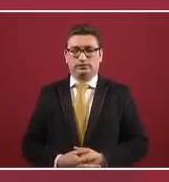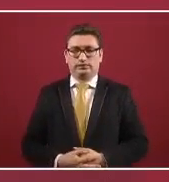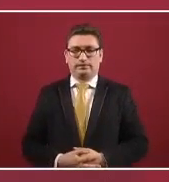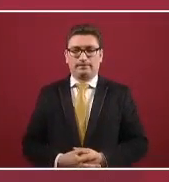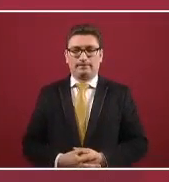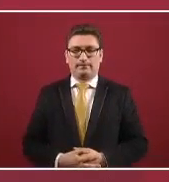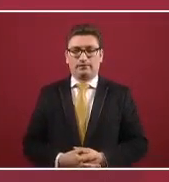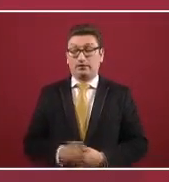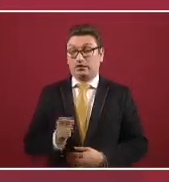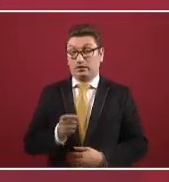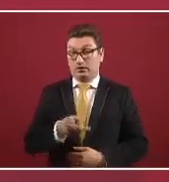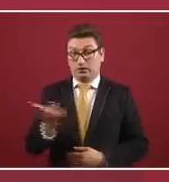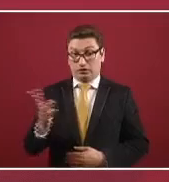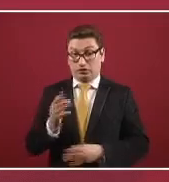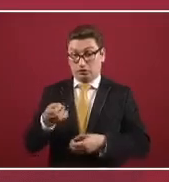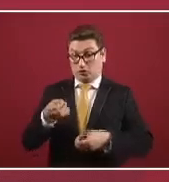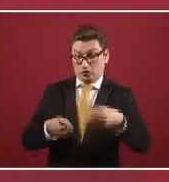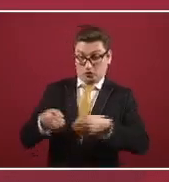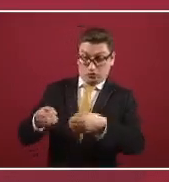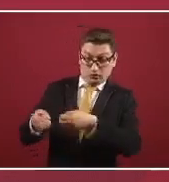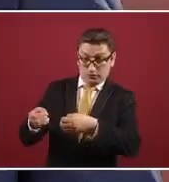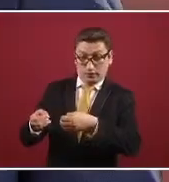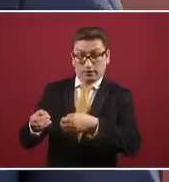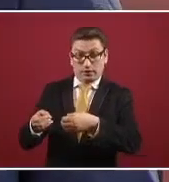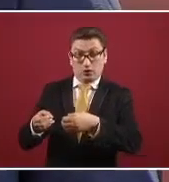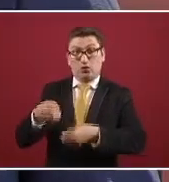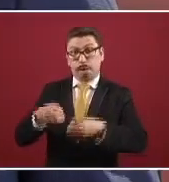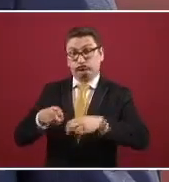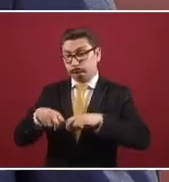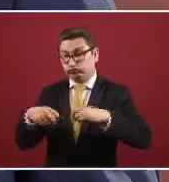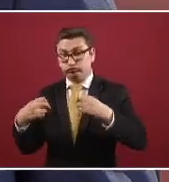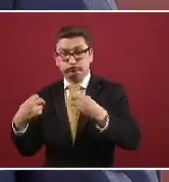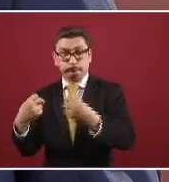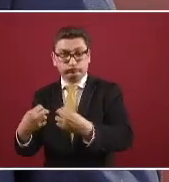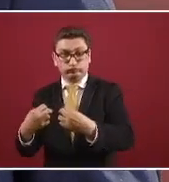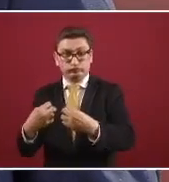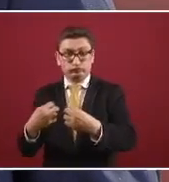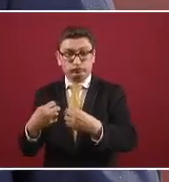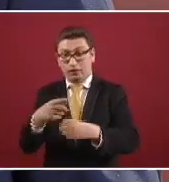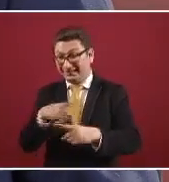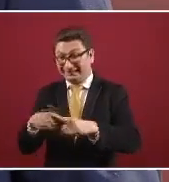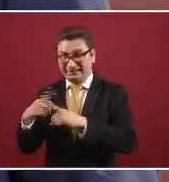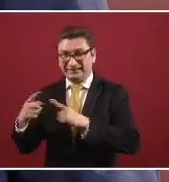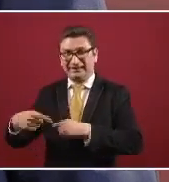a jueces, a magistrados y ministros,